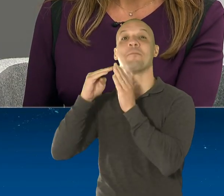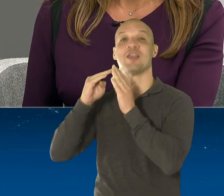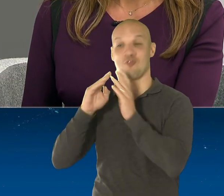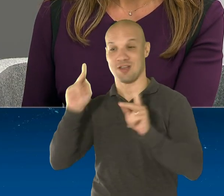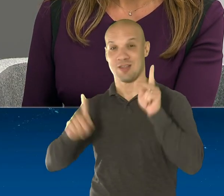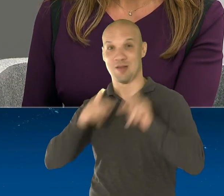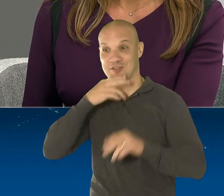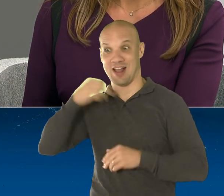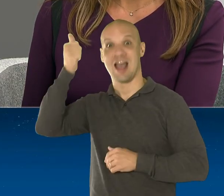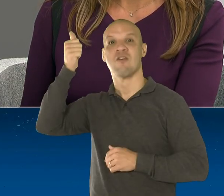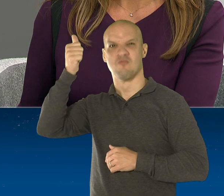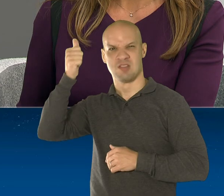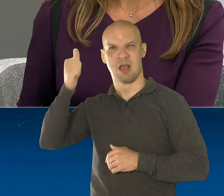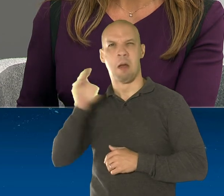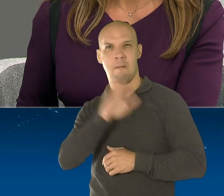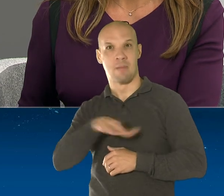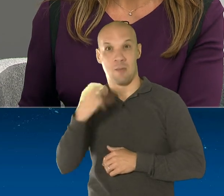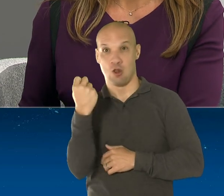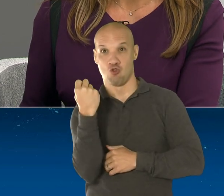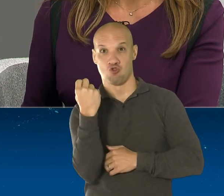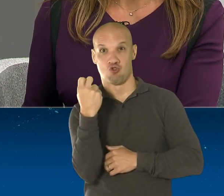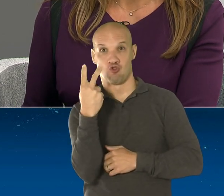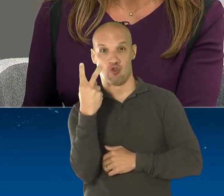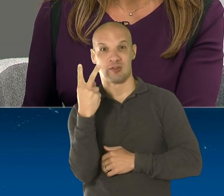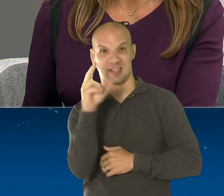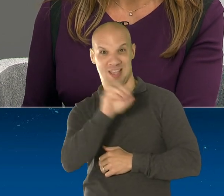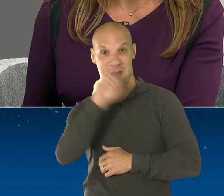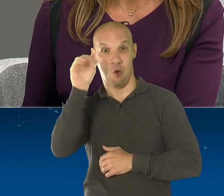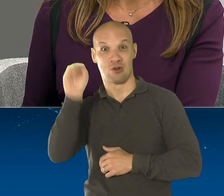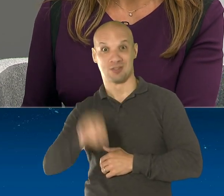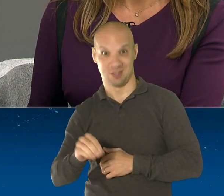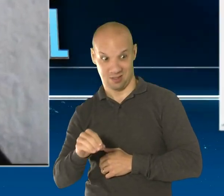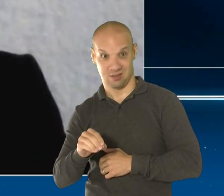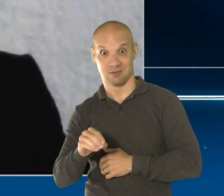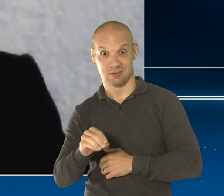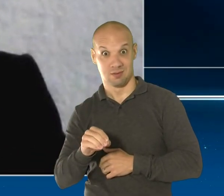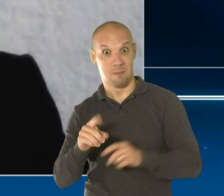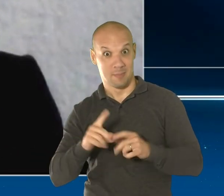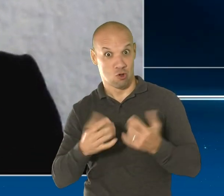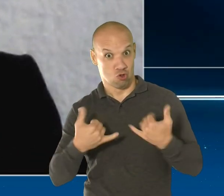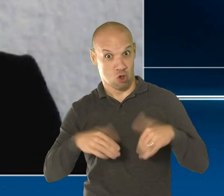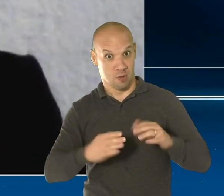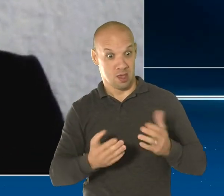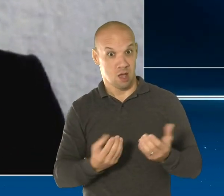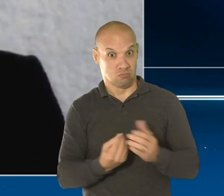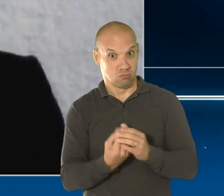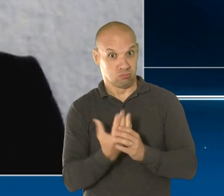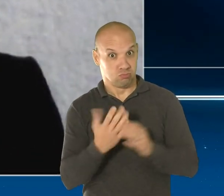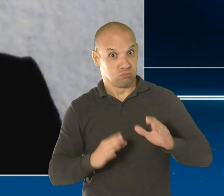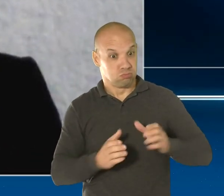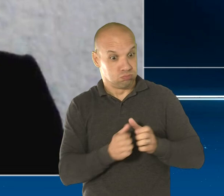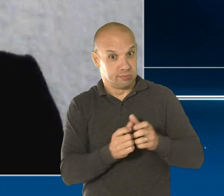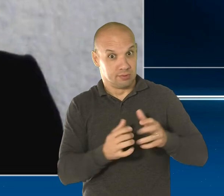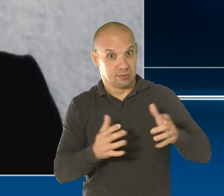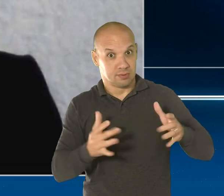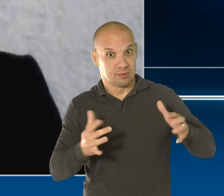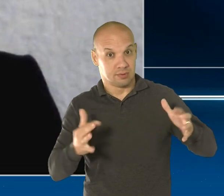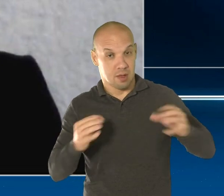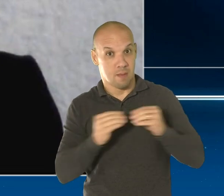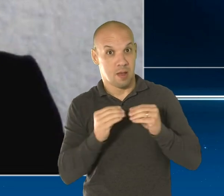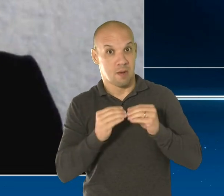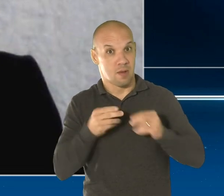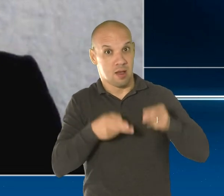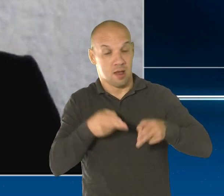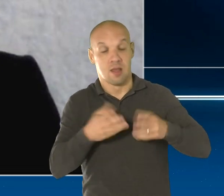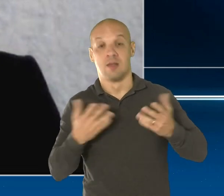mayores, que equivale al 12%. Este crecimiento que estamos teniendo pues va rápidamente